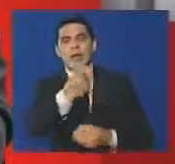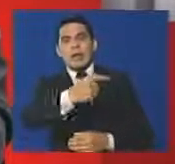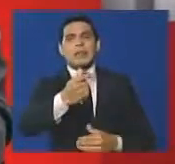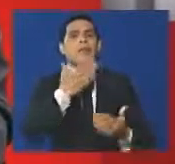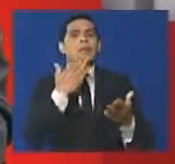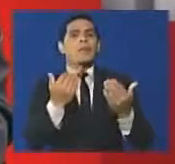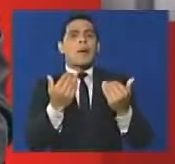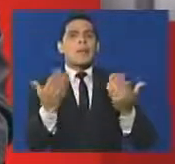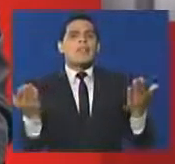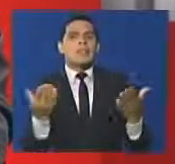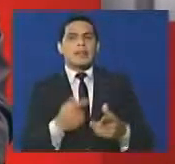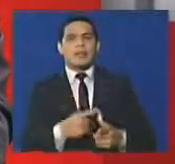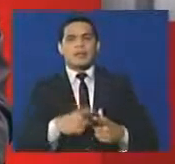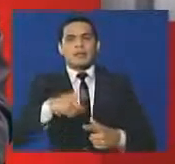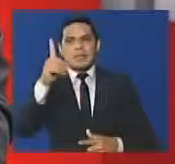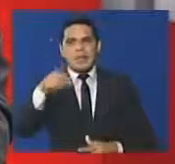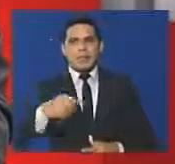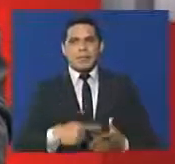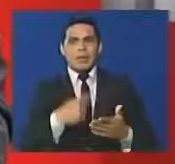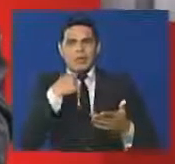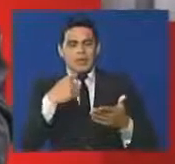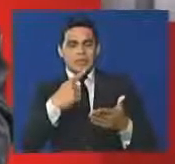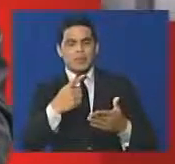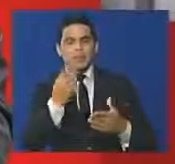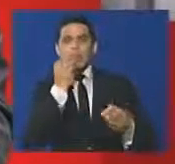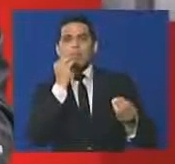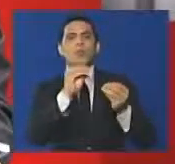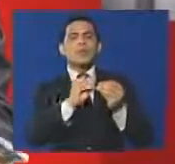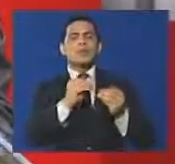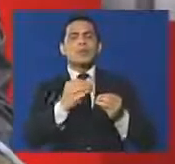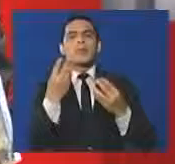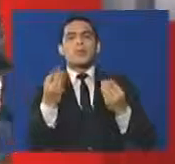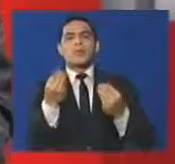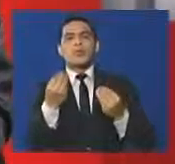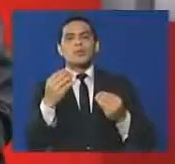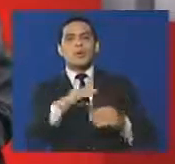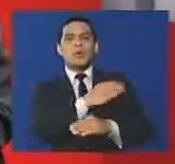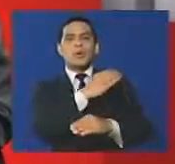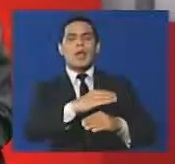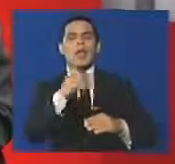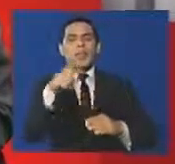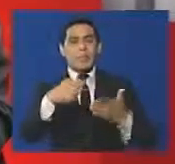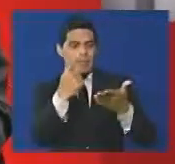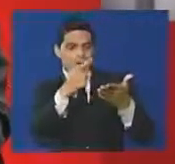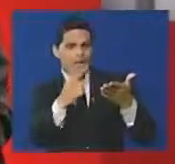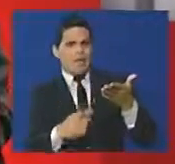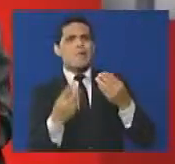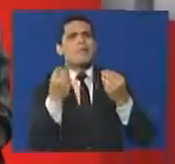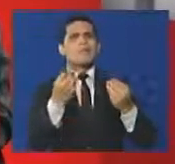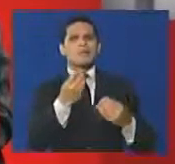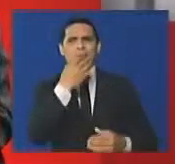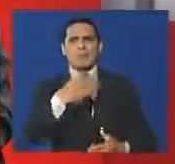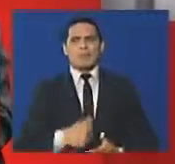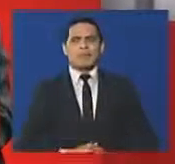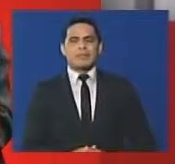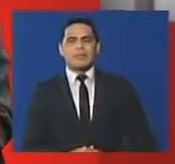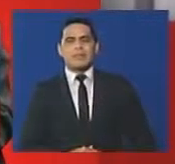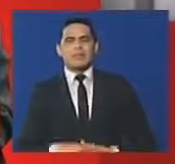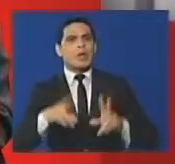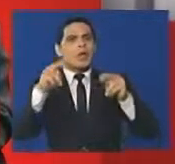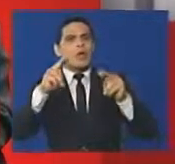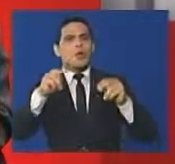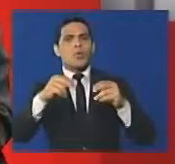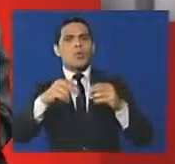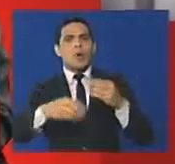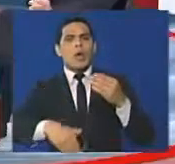peticiones. Y además, Bésame, Bésame Mucho. Todo un repertorio. Nunca pasa de moda,